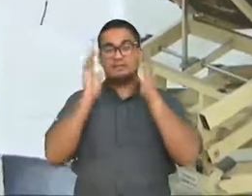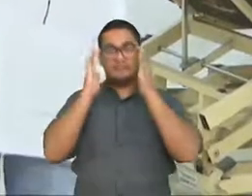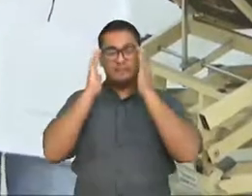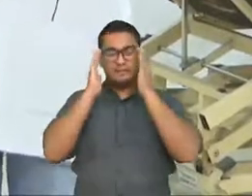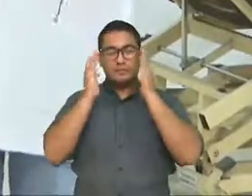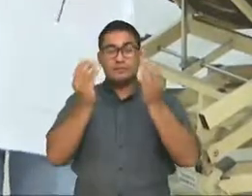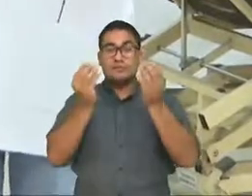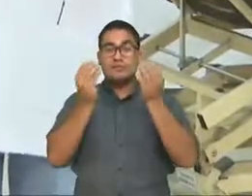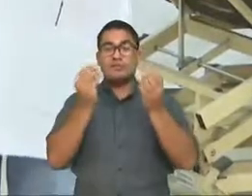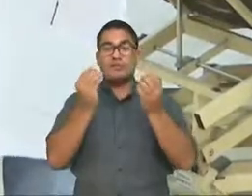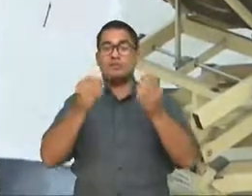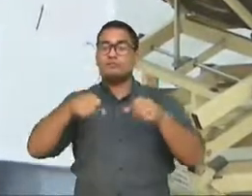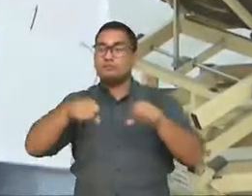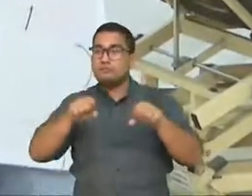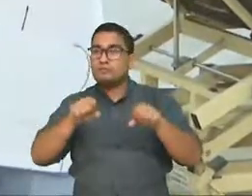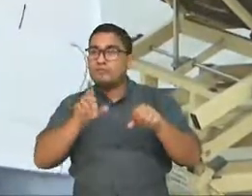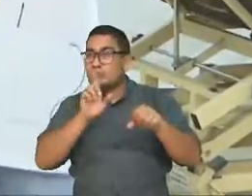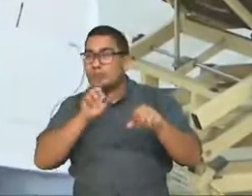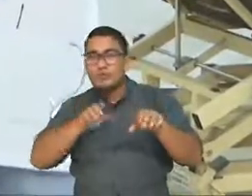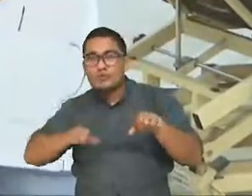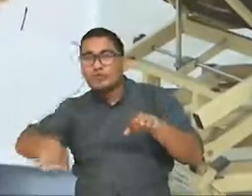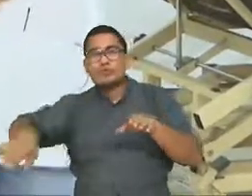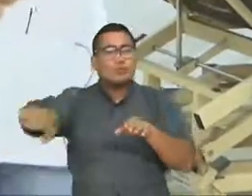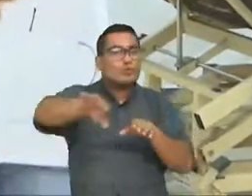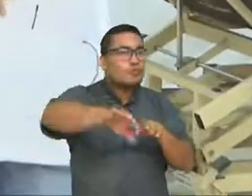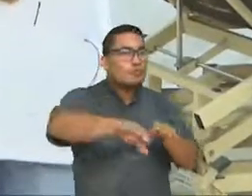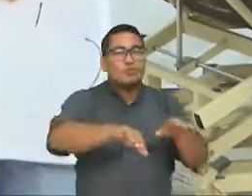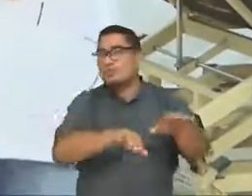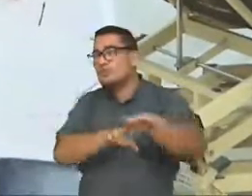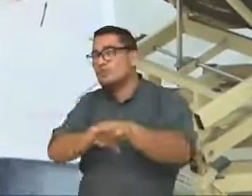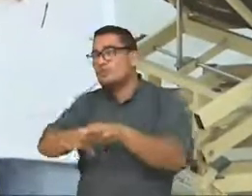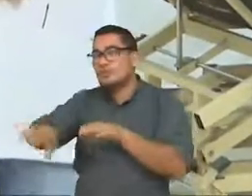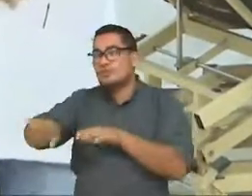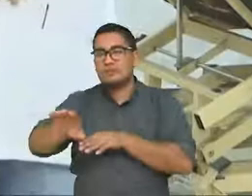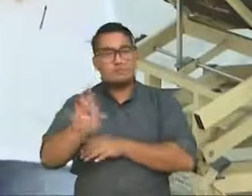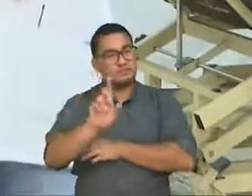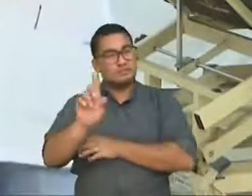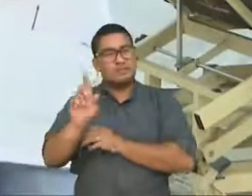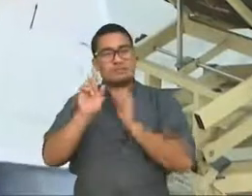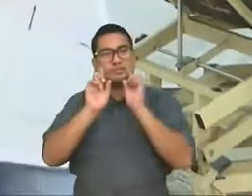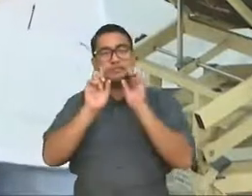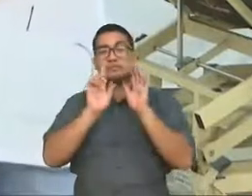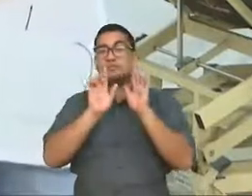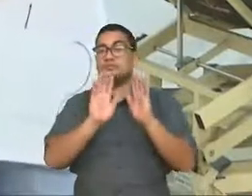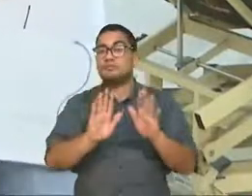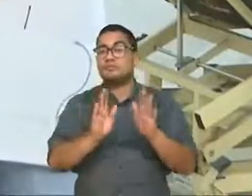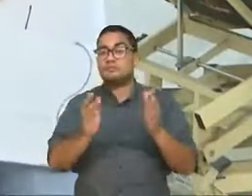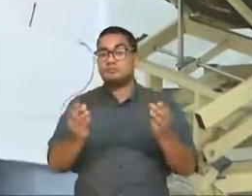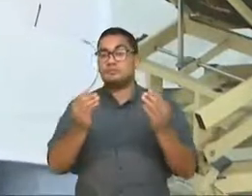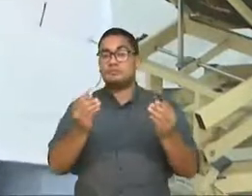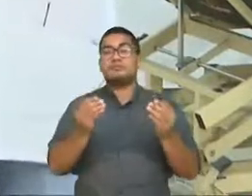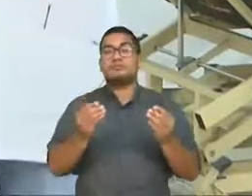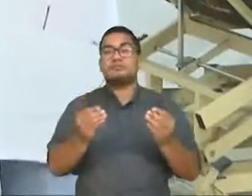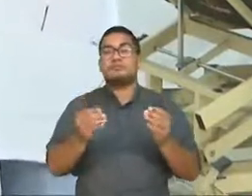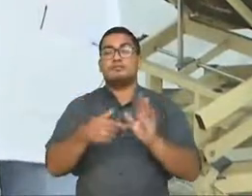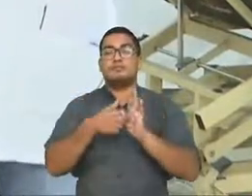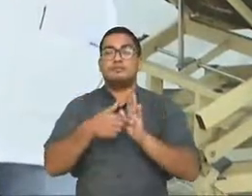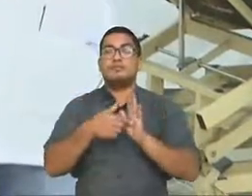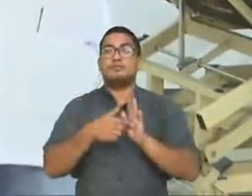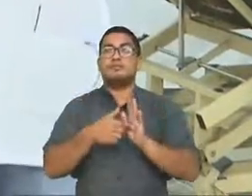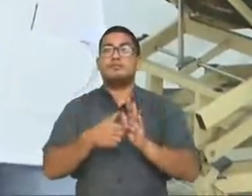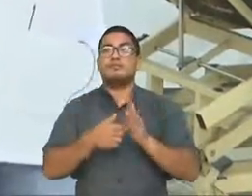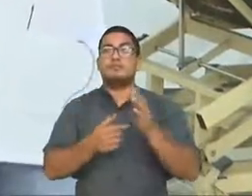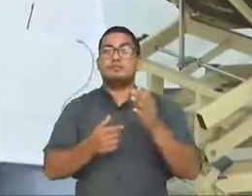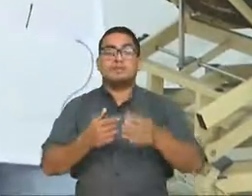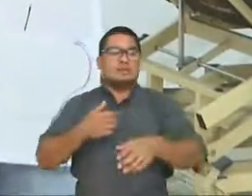le cruzan a los vehículos particulares. Así es, entonces hay que tener mayor precaución, porque no solamente vamos a sufrir un